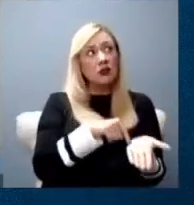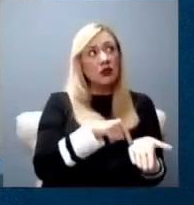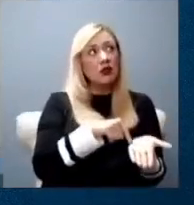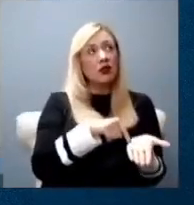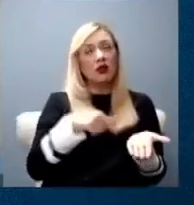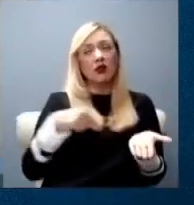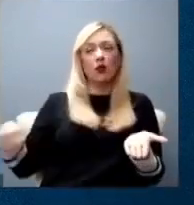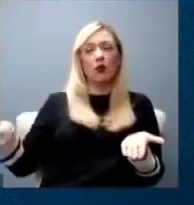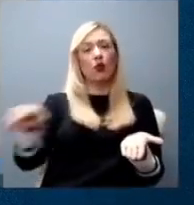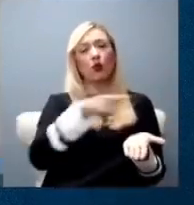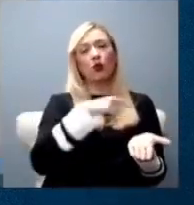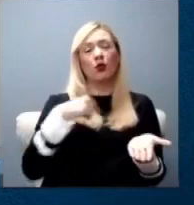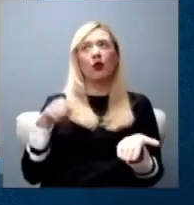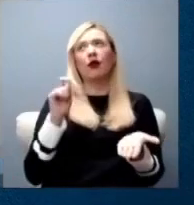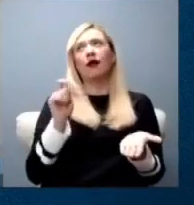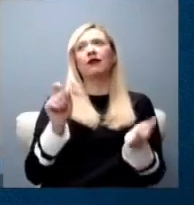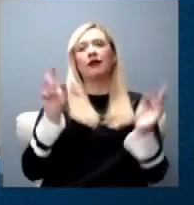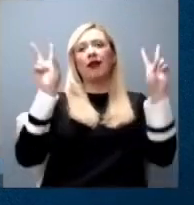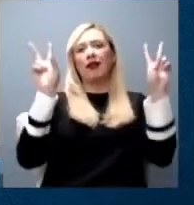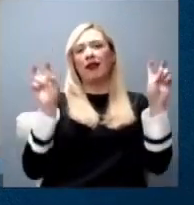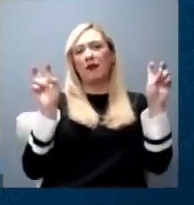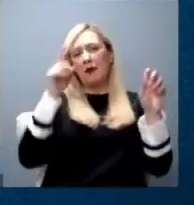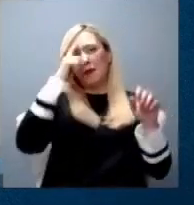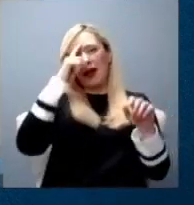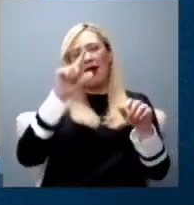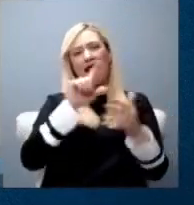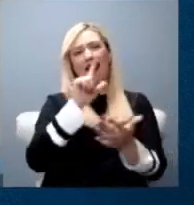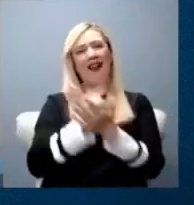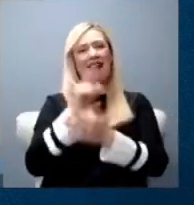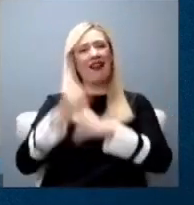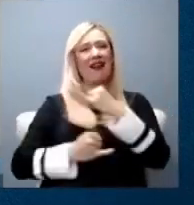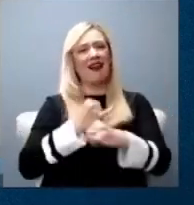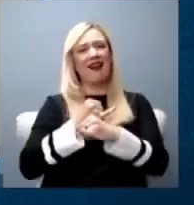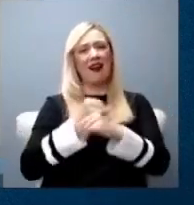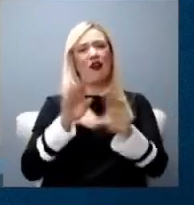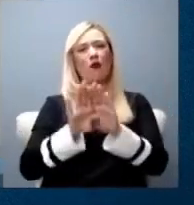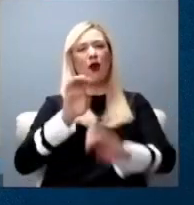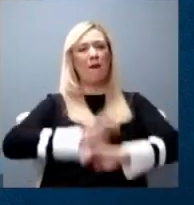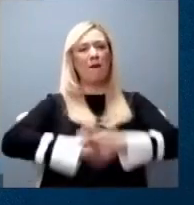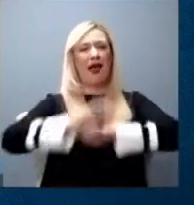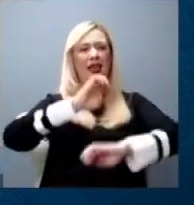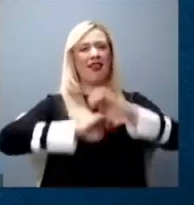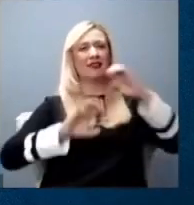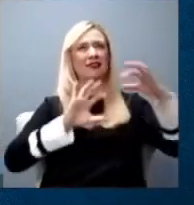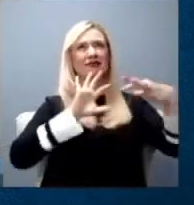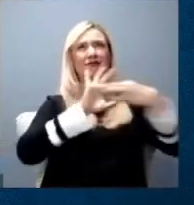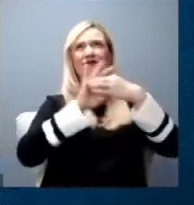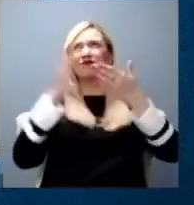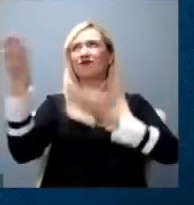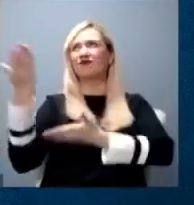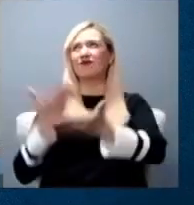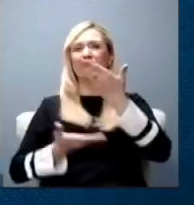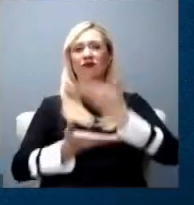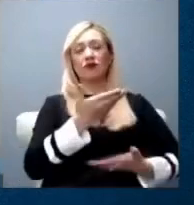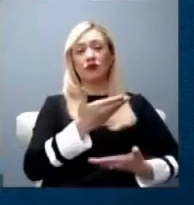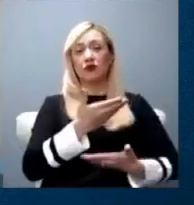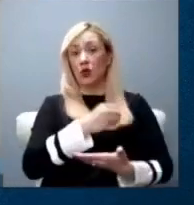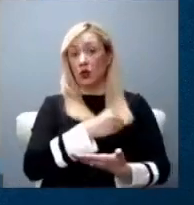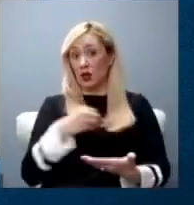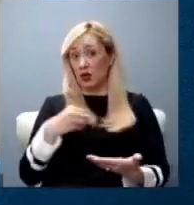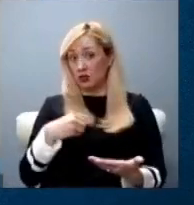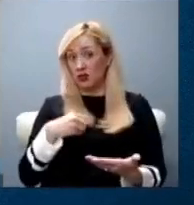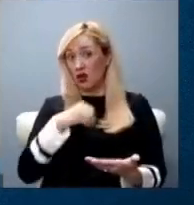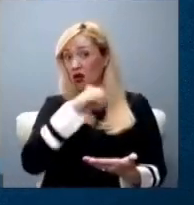en materia de la Convención de Relaciones Consulares es una obligación que forma parte